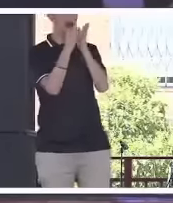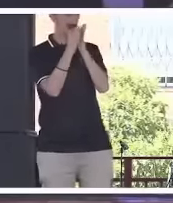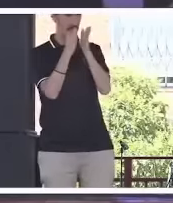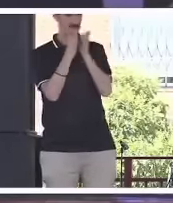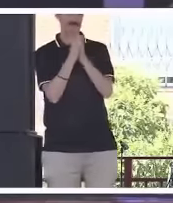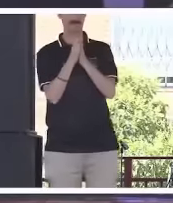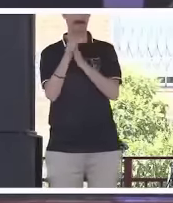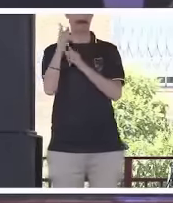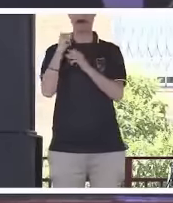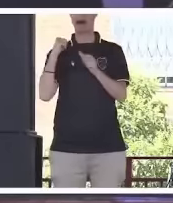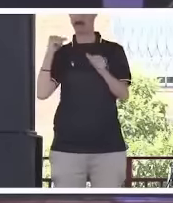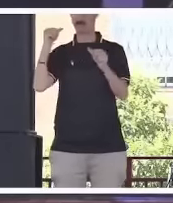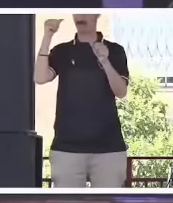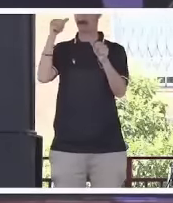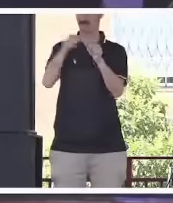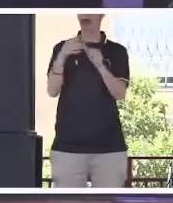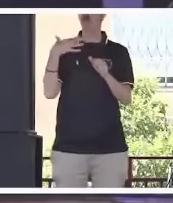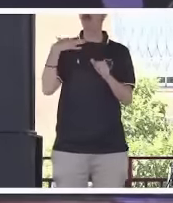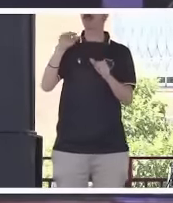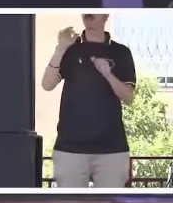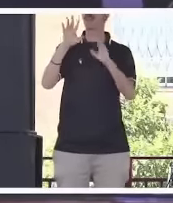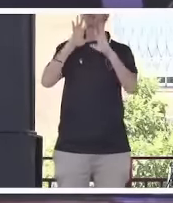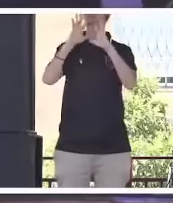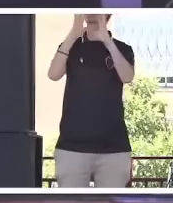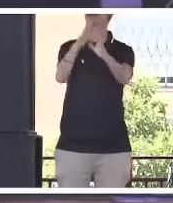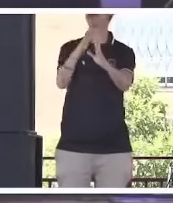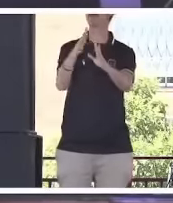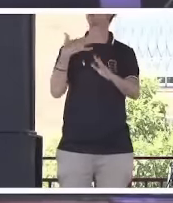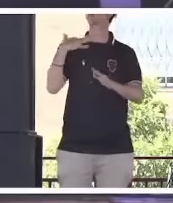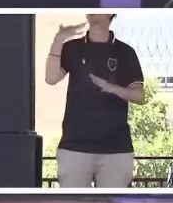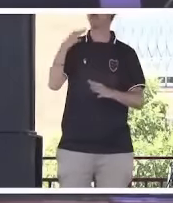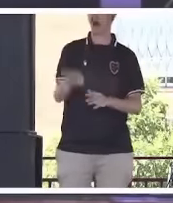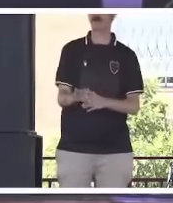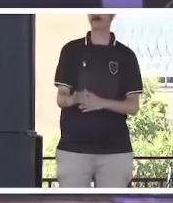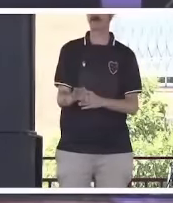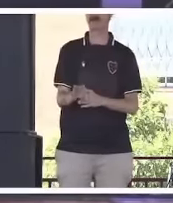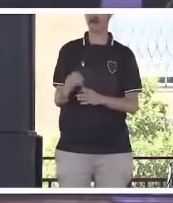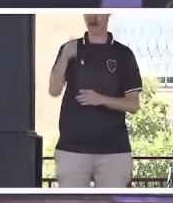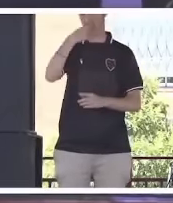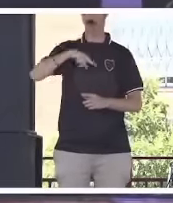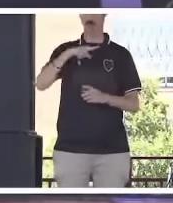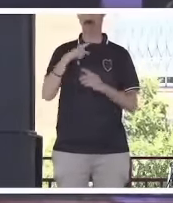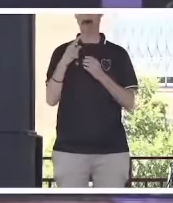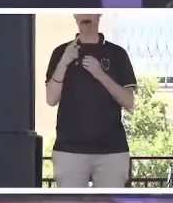llevamos una década demostrando que sí se puede y sabéis que nos tenéis con vosotras.